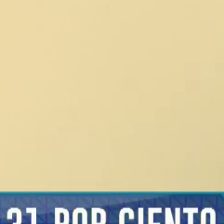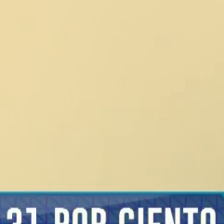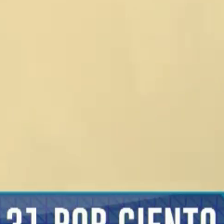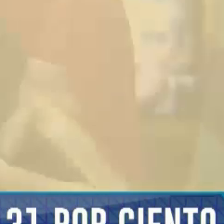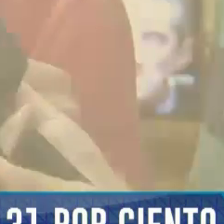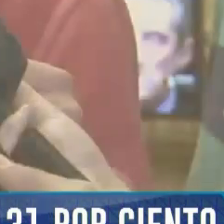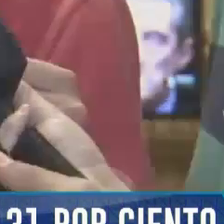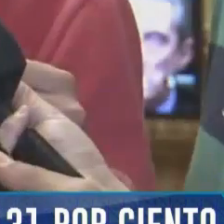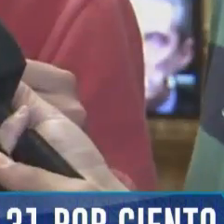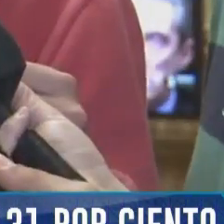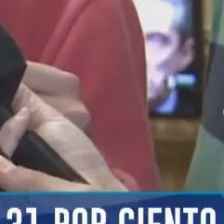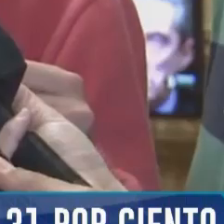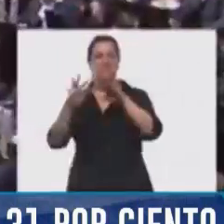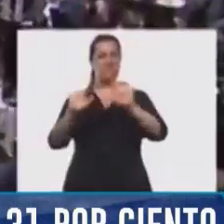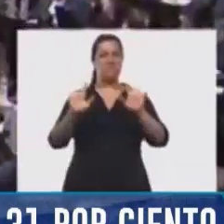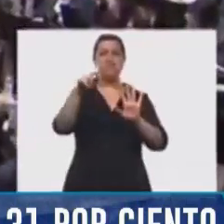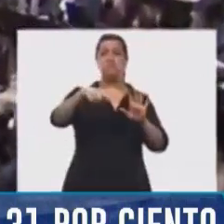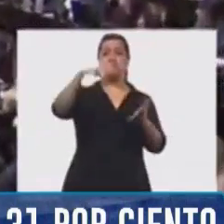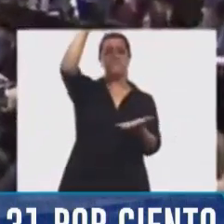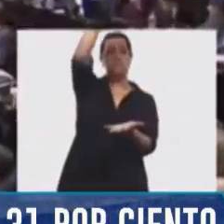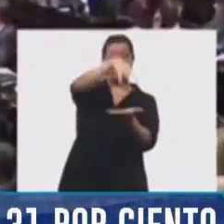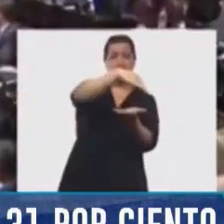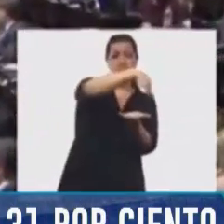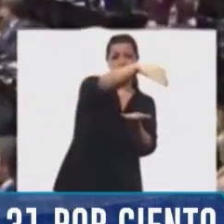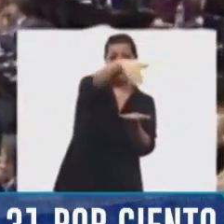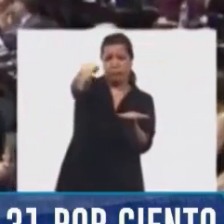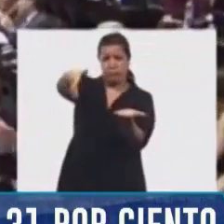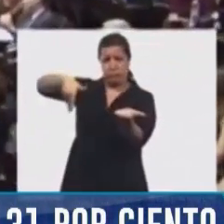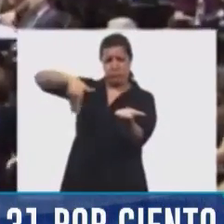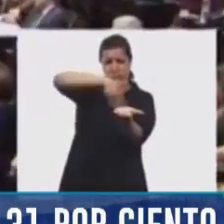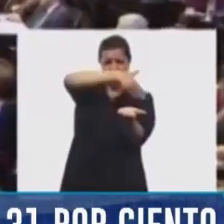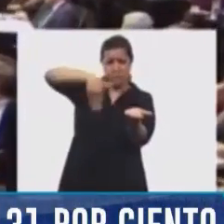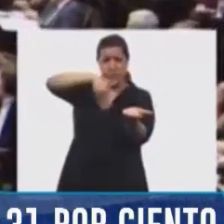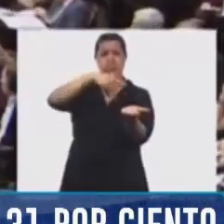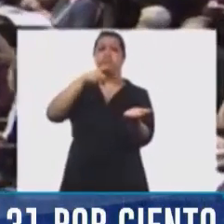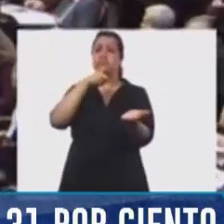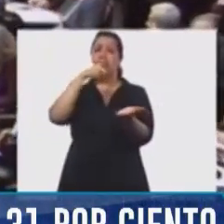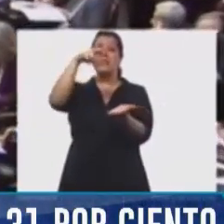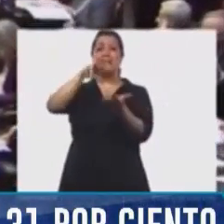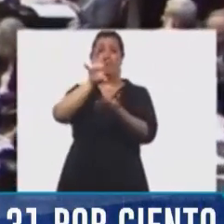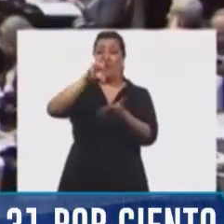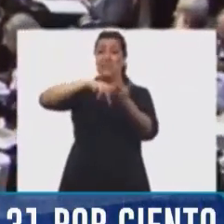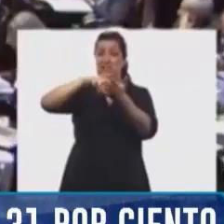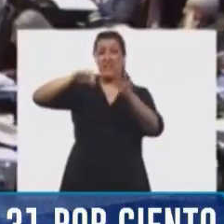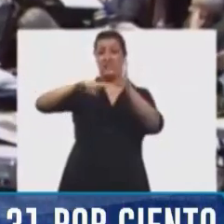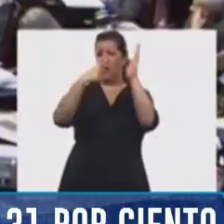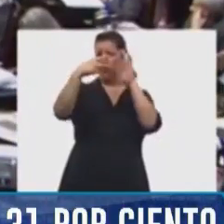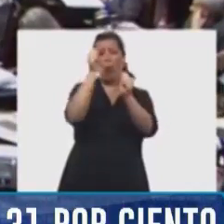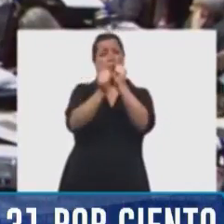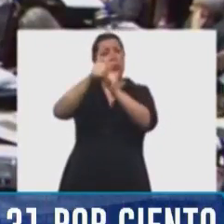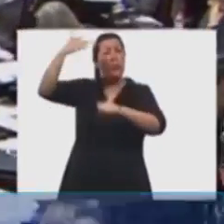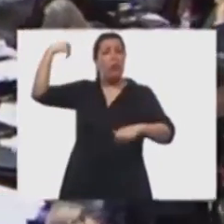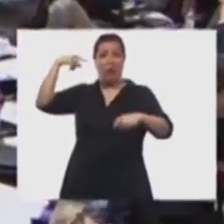incremento que se había dispuesto en los pasajes, es decir, en los viáticos. Recordemos que surgió esta polémica por